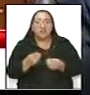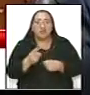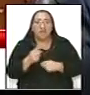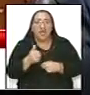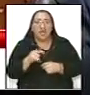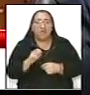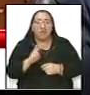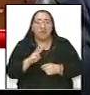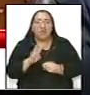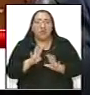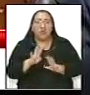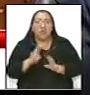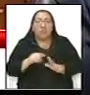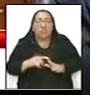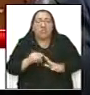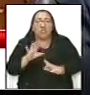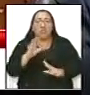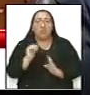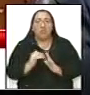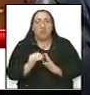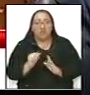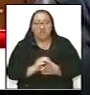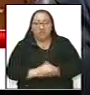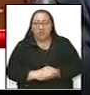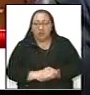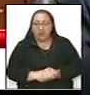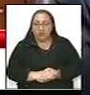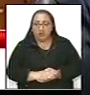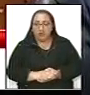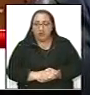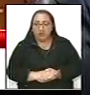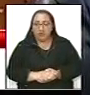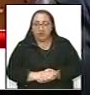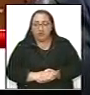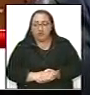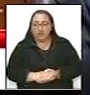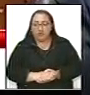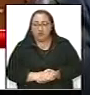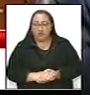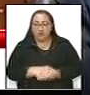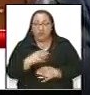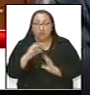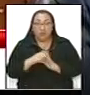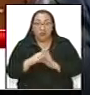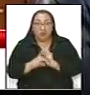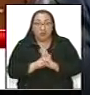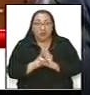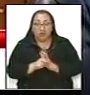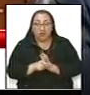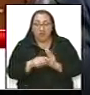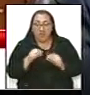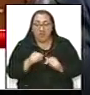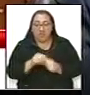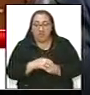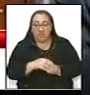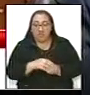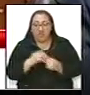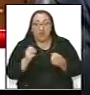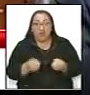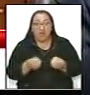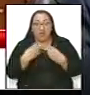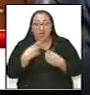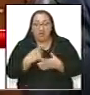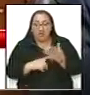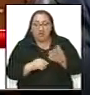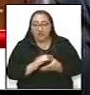anemia 29.5 millones de soles. Y en este proyecto de ley, aquí nos dicen